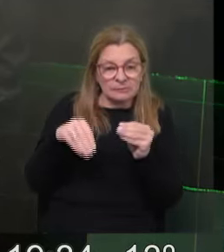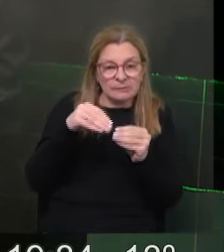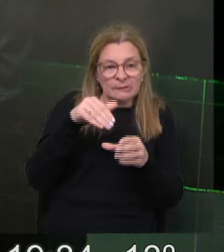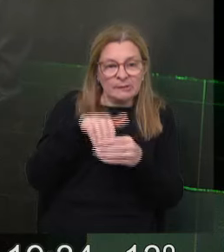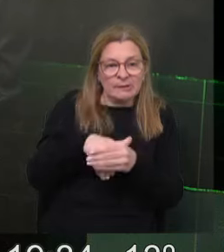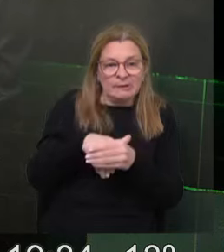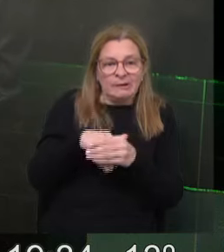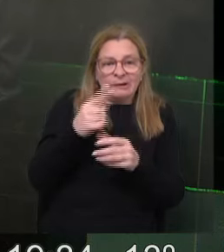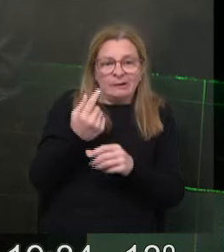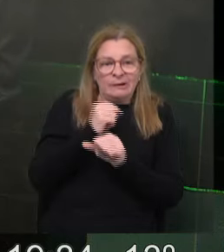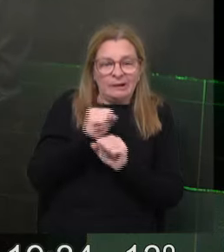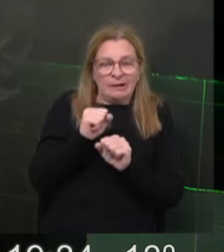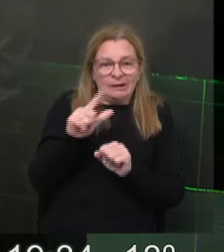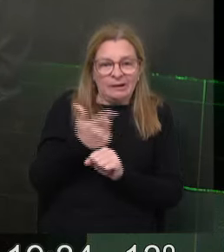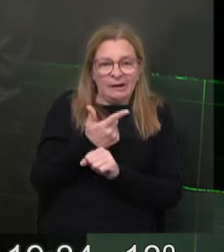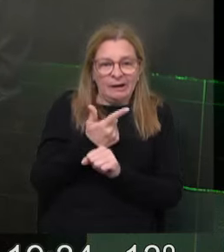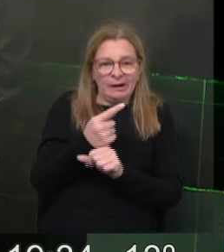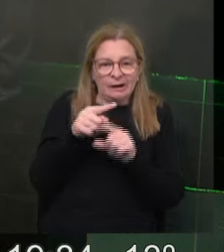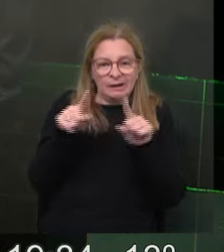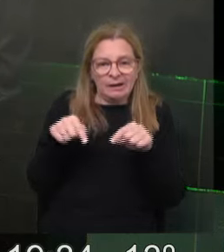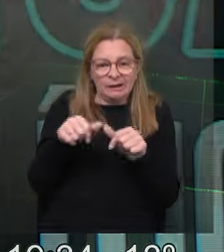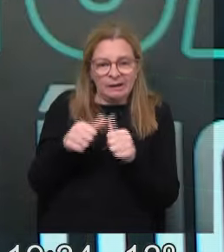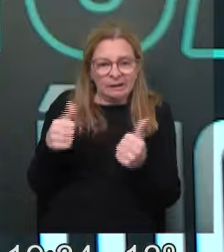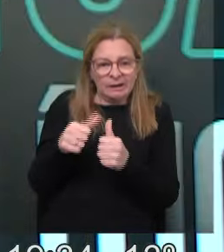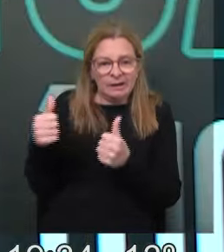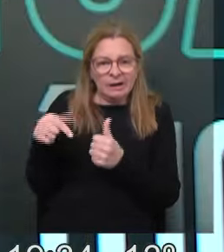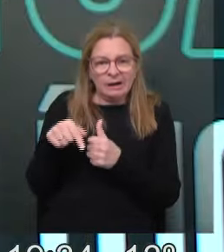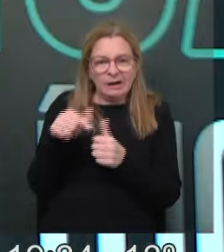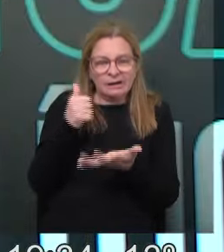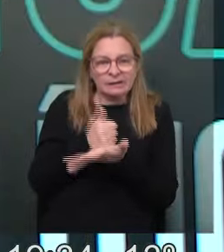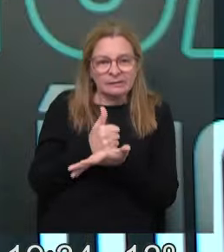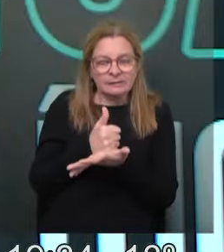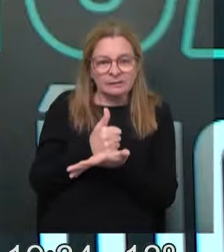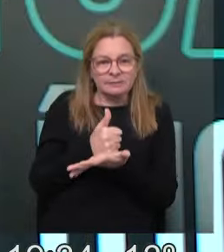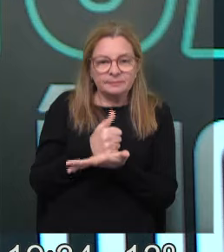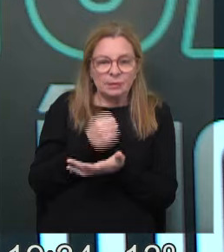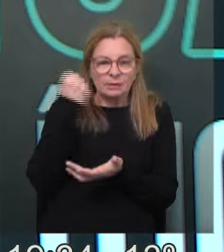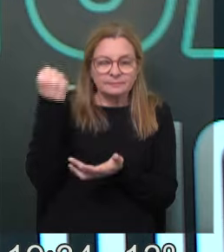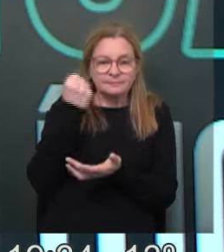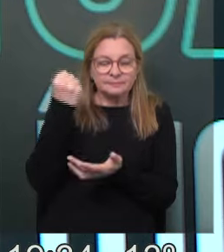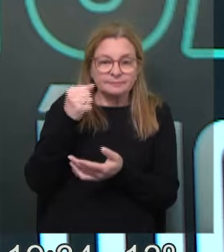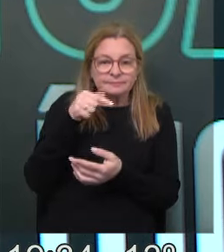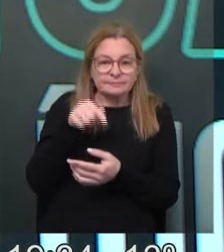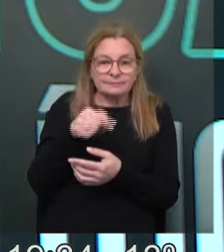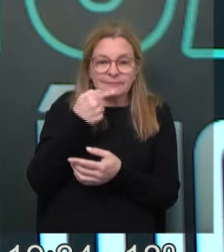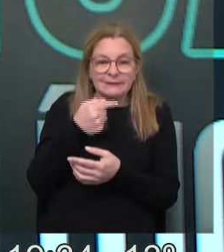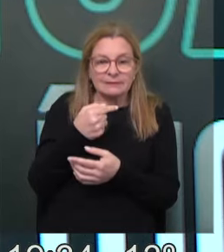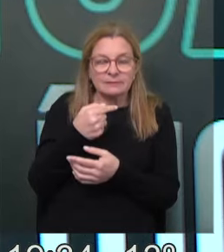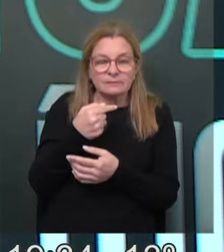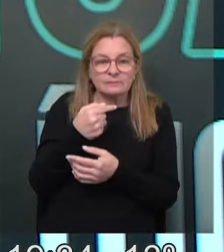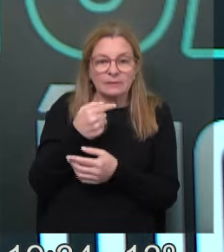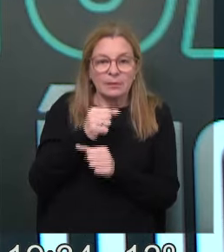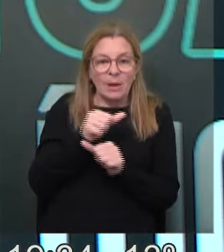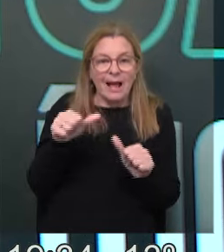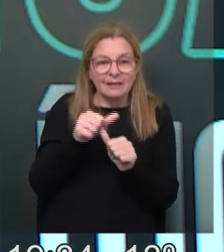posibilidad de sumar votos que no hay cuando las listas van separadas entonces ahí está el el el principal motivo para eh por el cual se